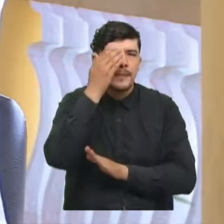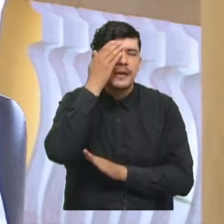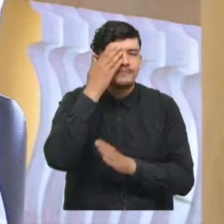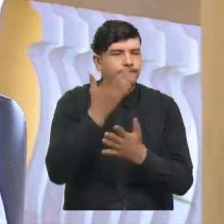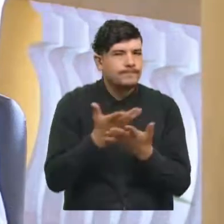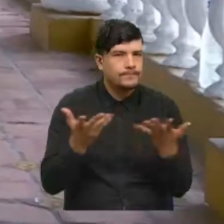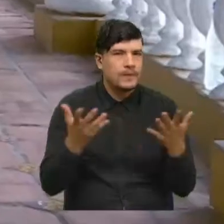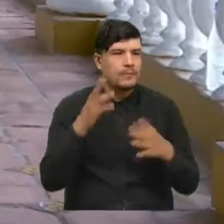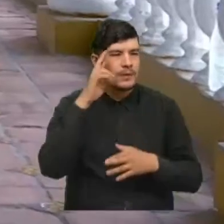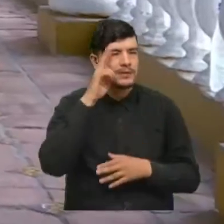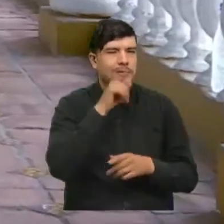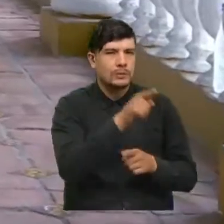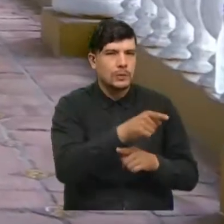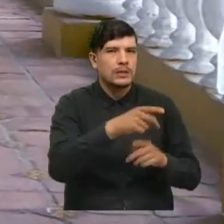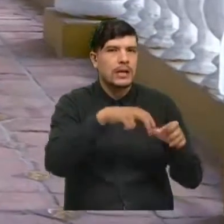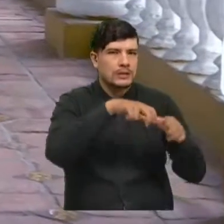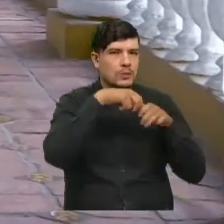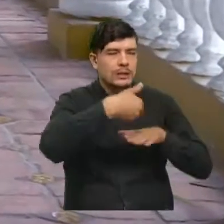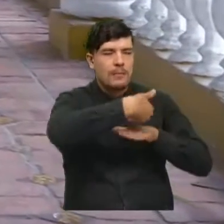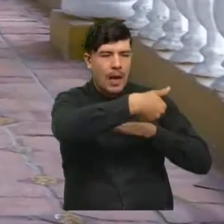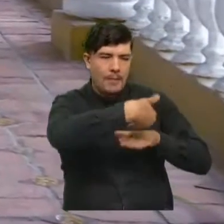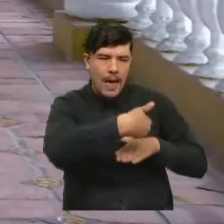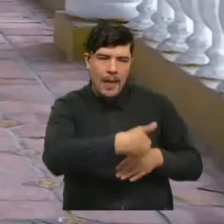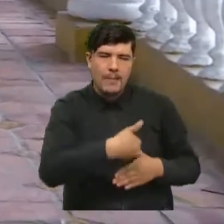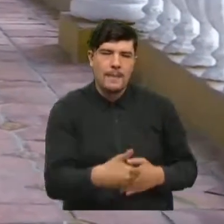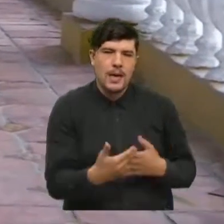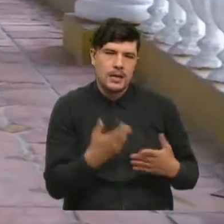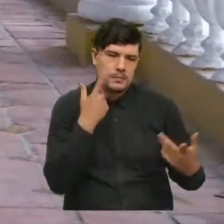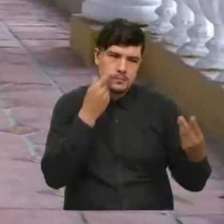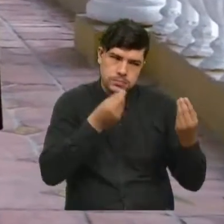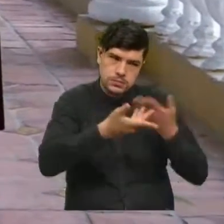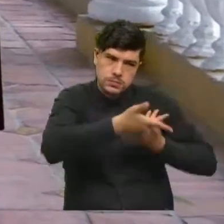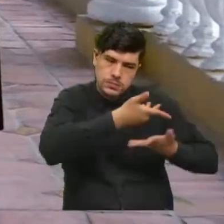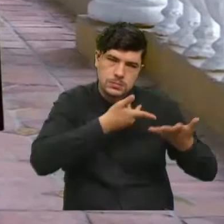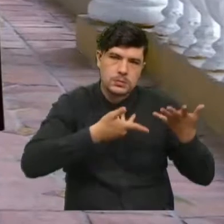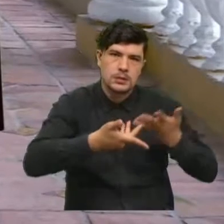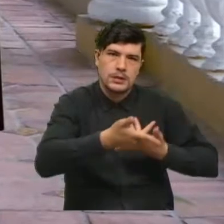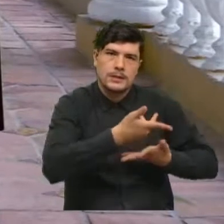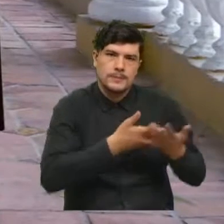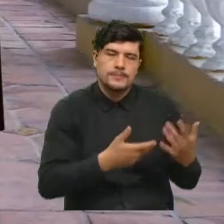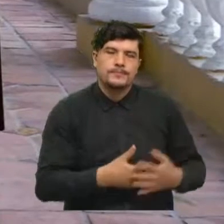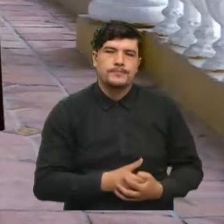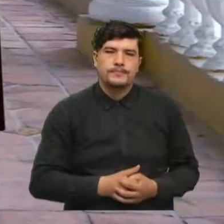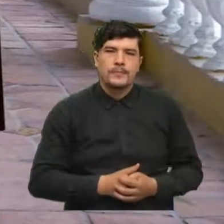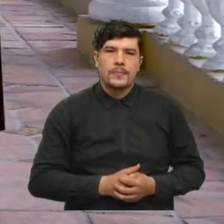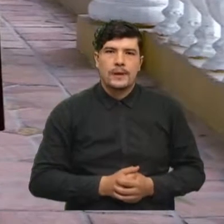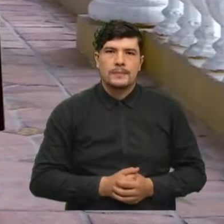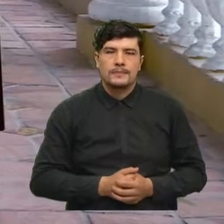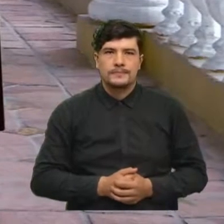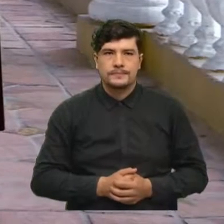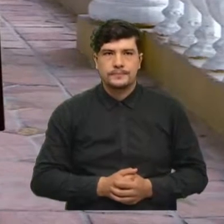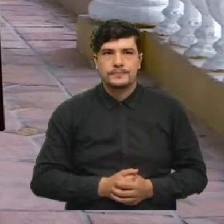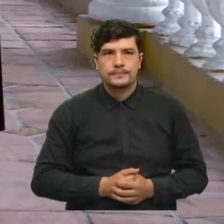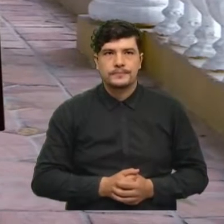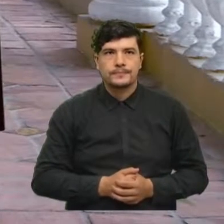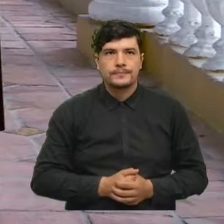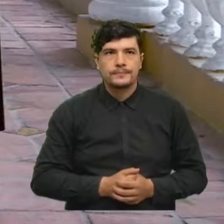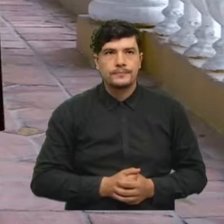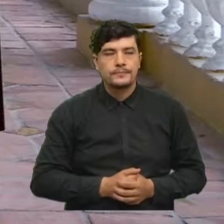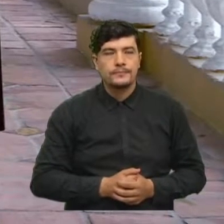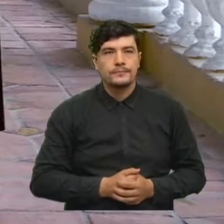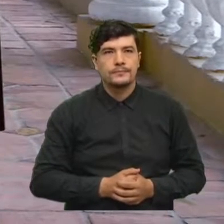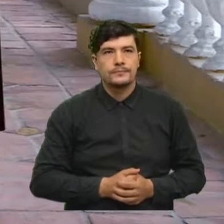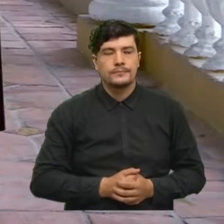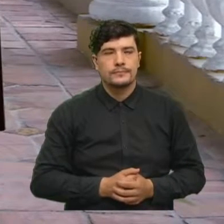también se es receptivo pero hemos logrado y vamos a trasladar que hay unos temas importantes así sólo no sólo los convenios que se